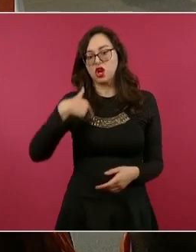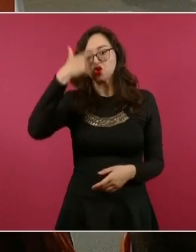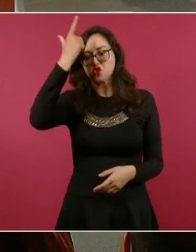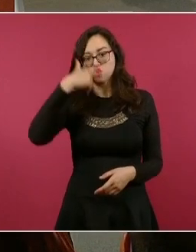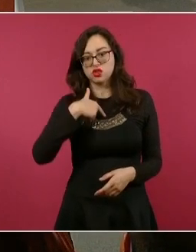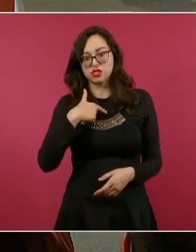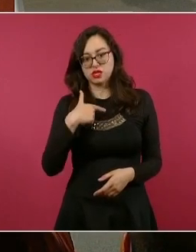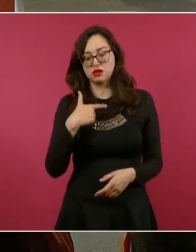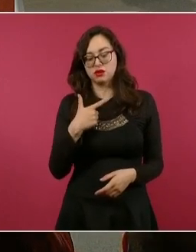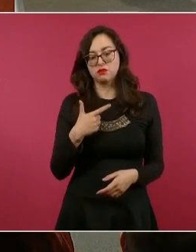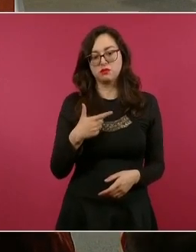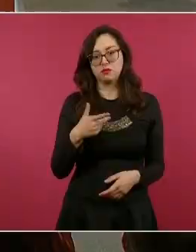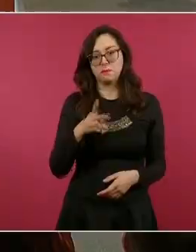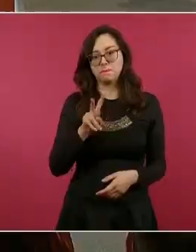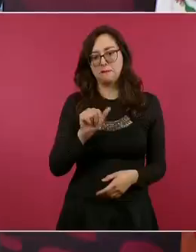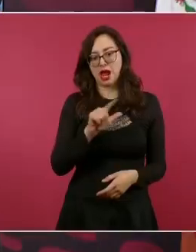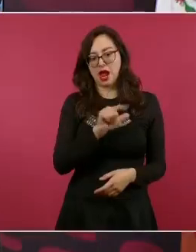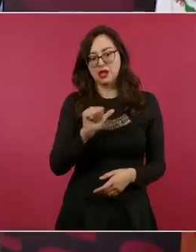de